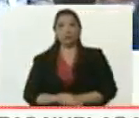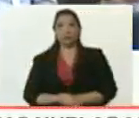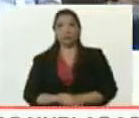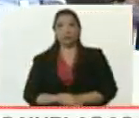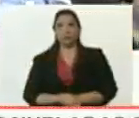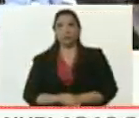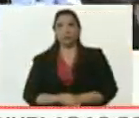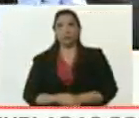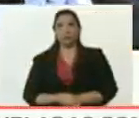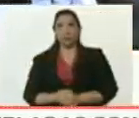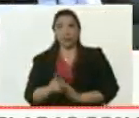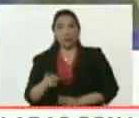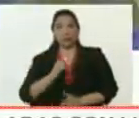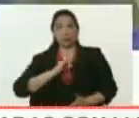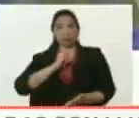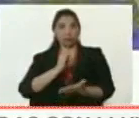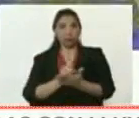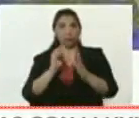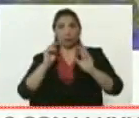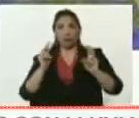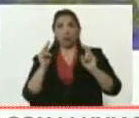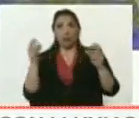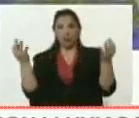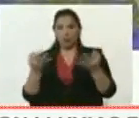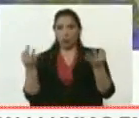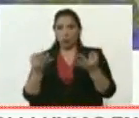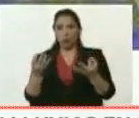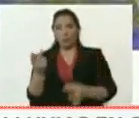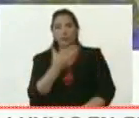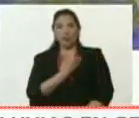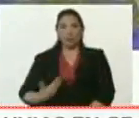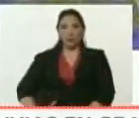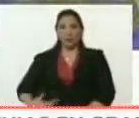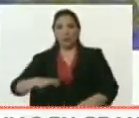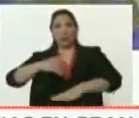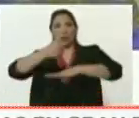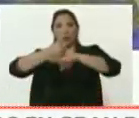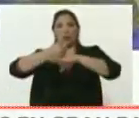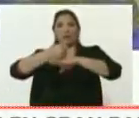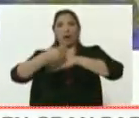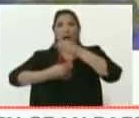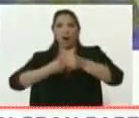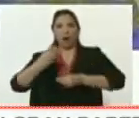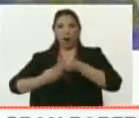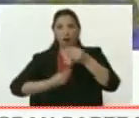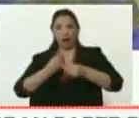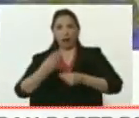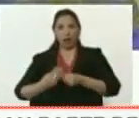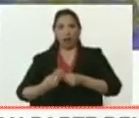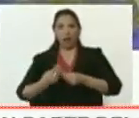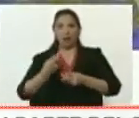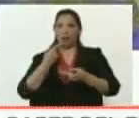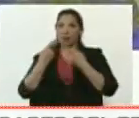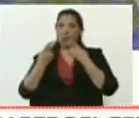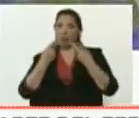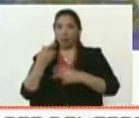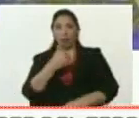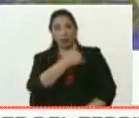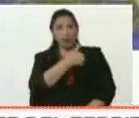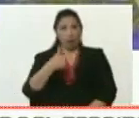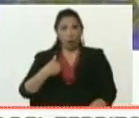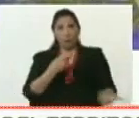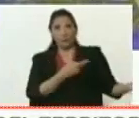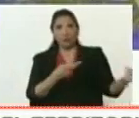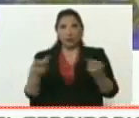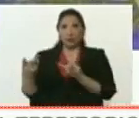Esa era una breve introducción al tema que estoy seguro que la vicepresidenta ejecutiva hará mención. Quiero presentarla a